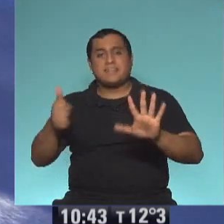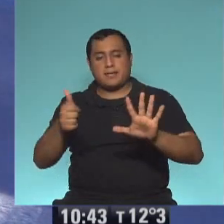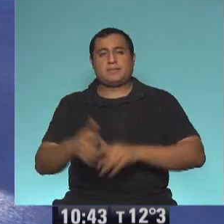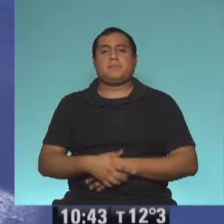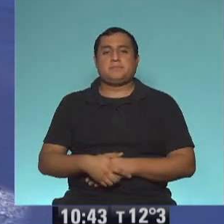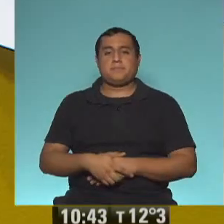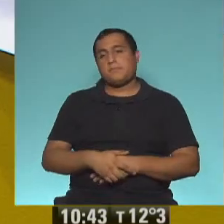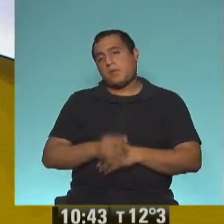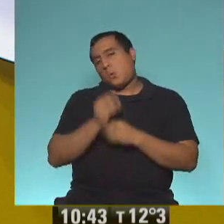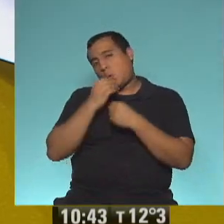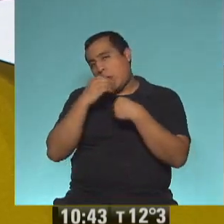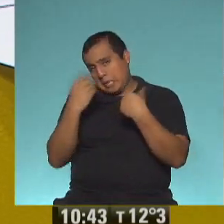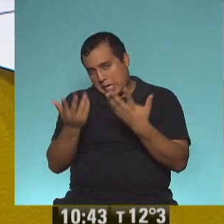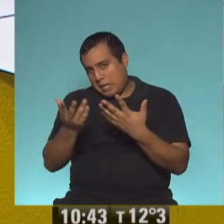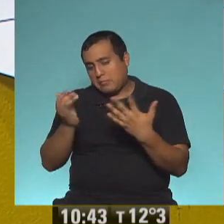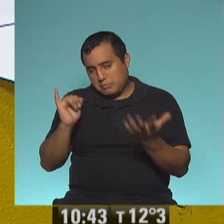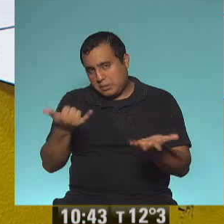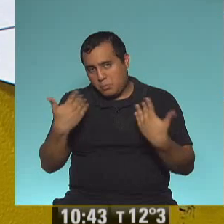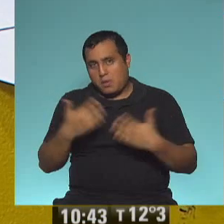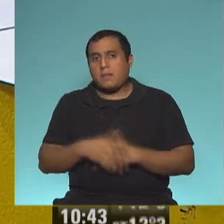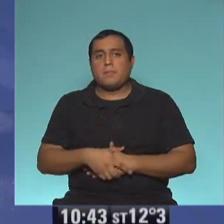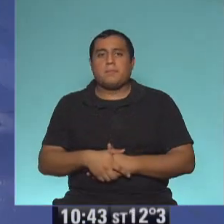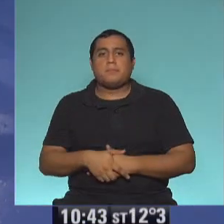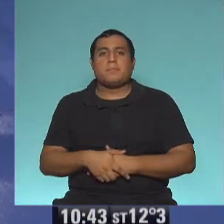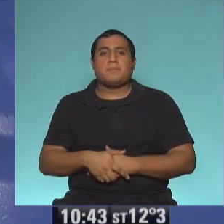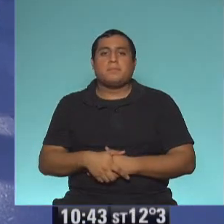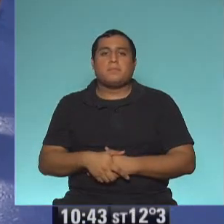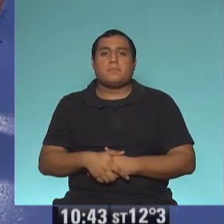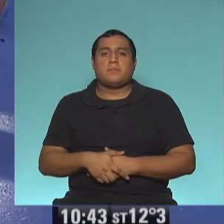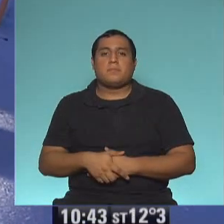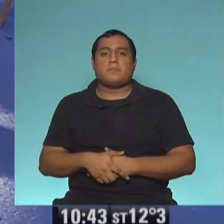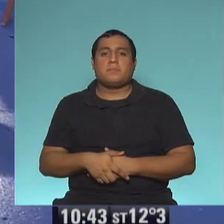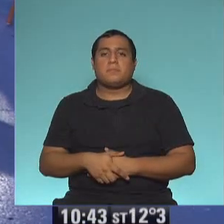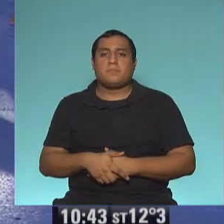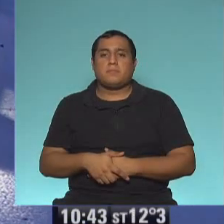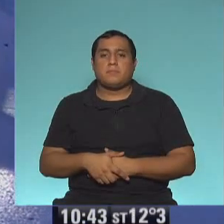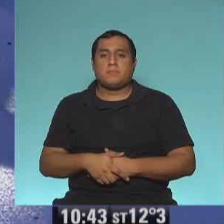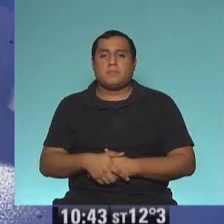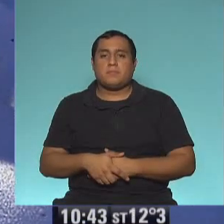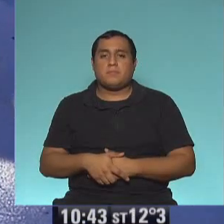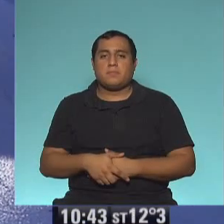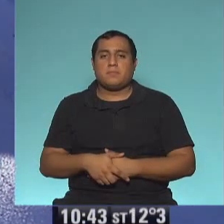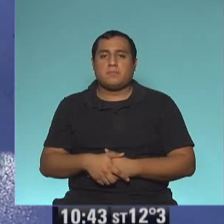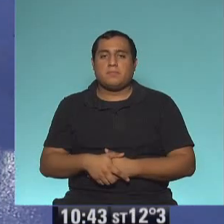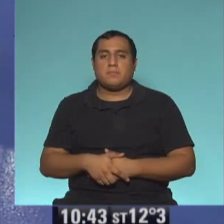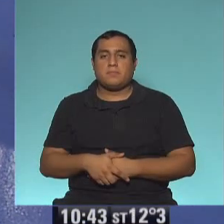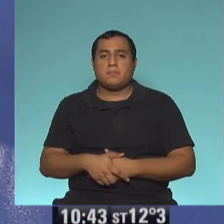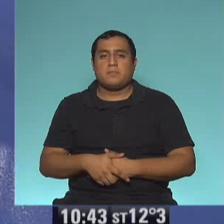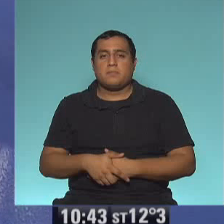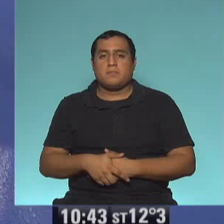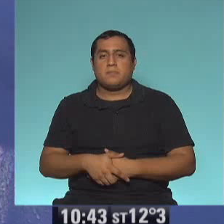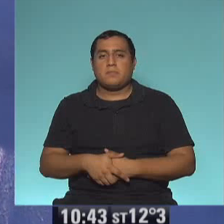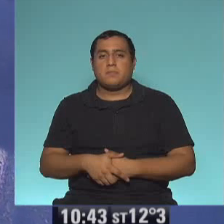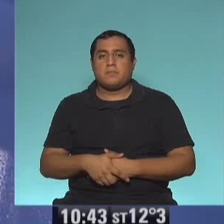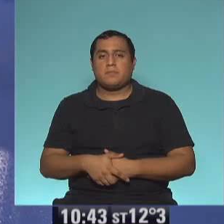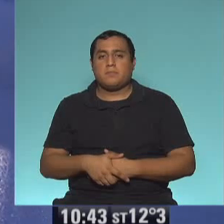vez empezamos de los extremos hacia el centro? Pero lo pinto todos pegaditos, sí. no así. Sí. Bueno, perfecto. Bien. Voy a